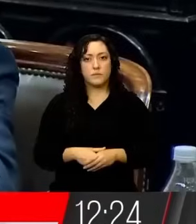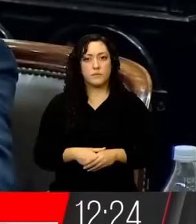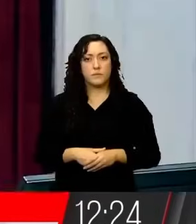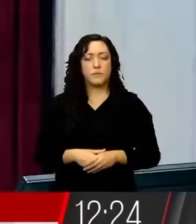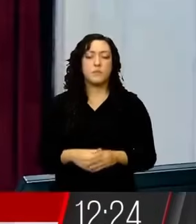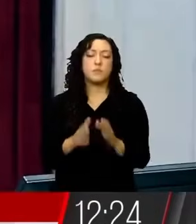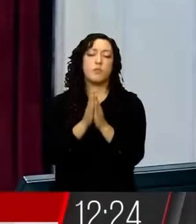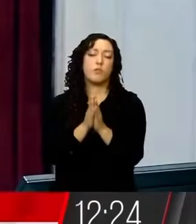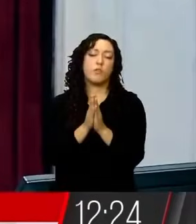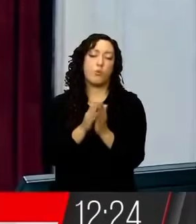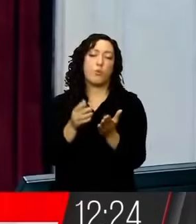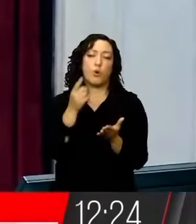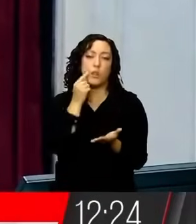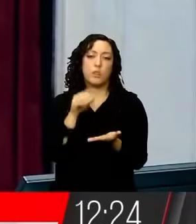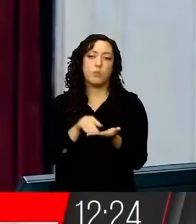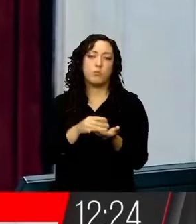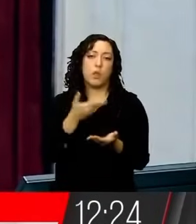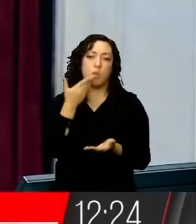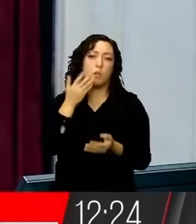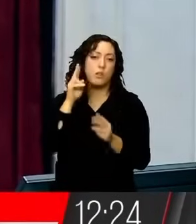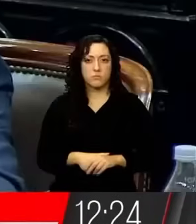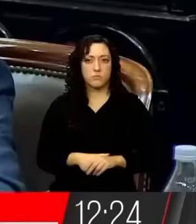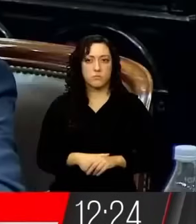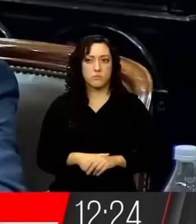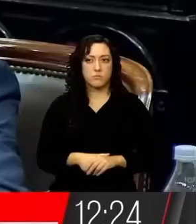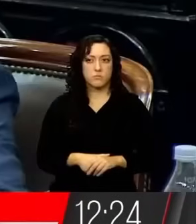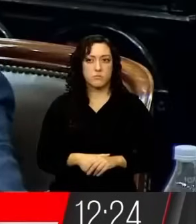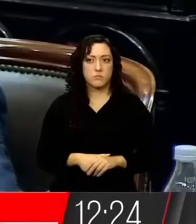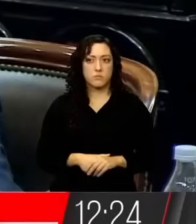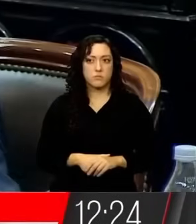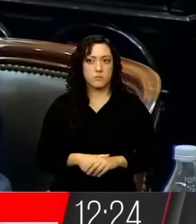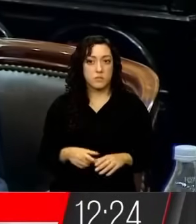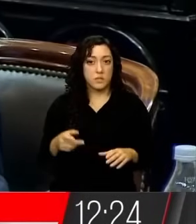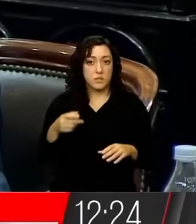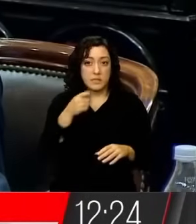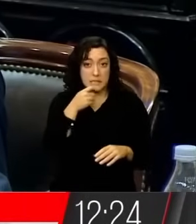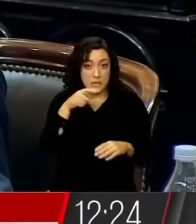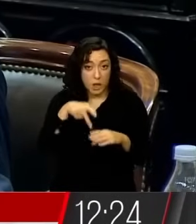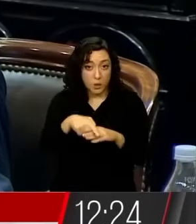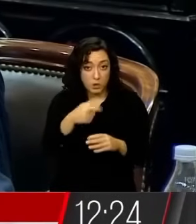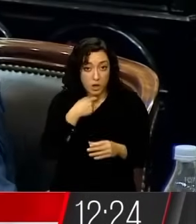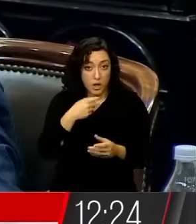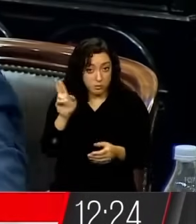Le pido respeto al diputado que está hablando, por favor. ¿Te hace una interrupción? Se la habilito.